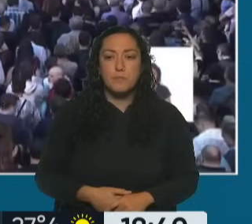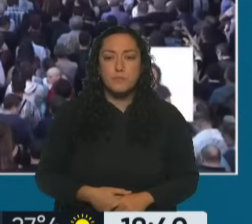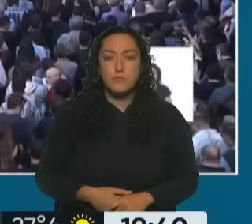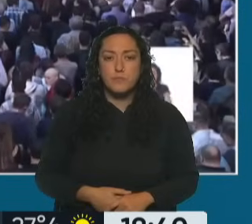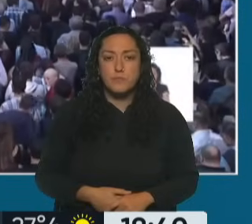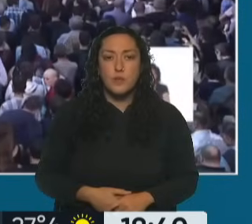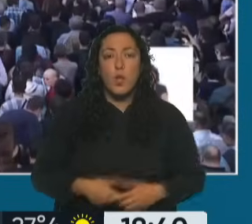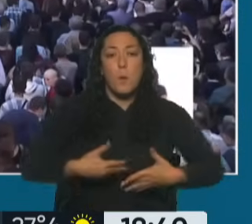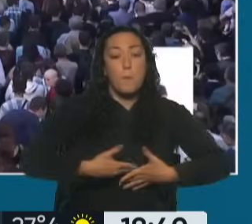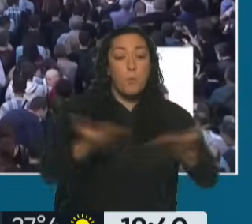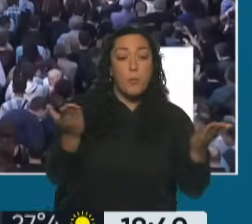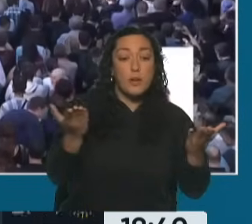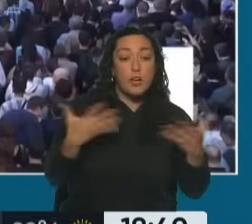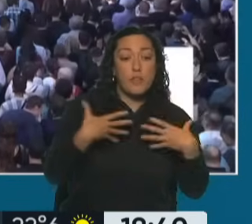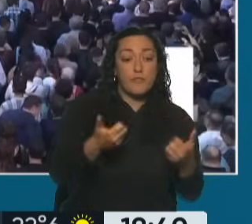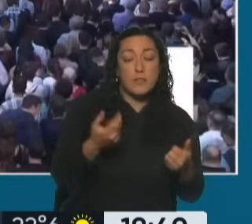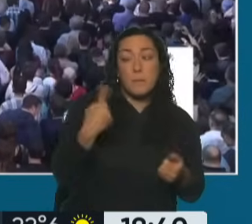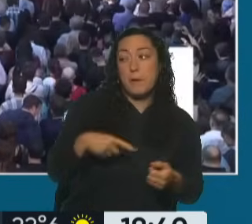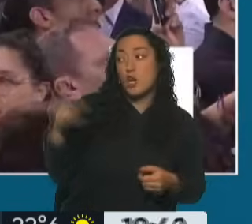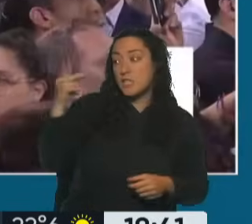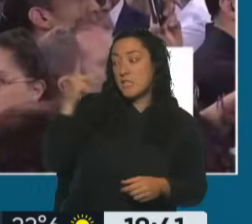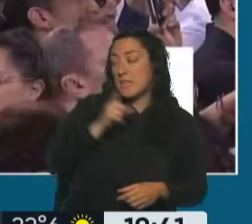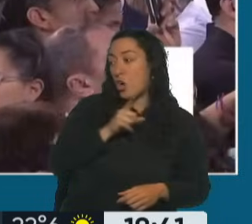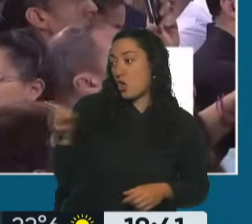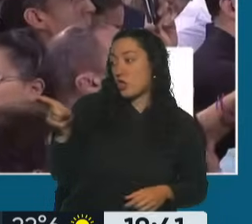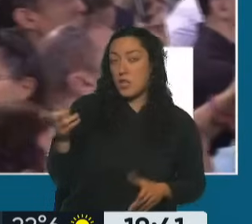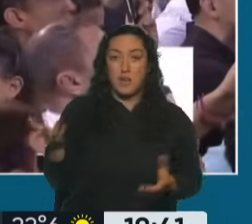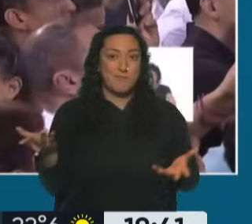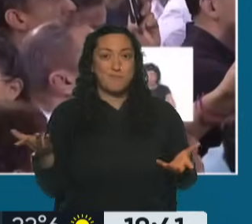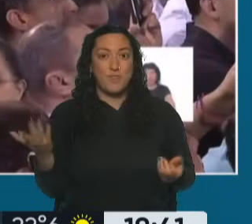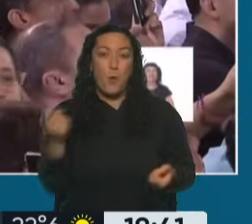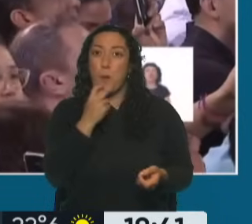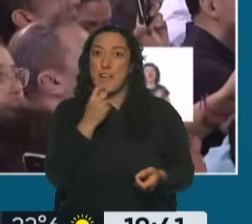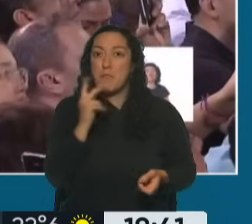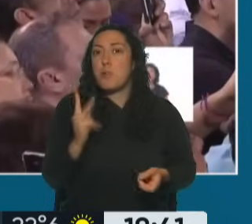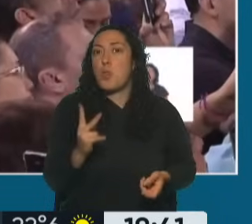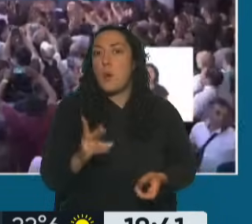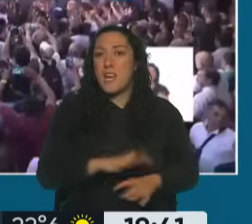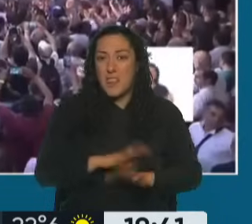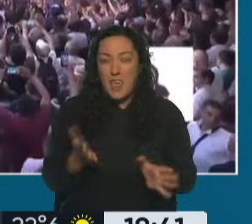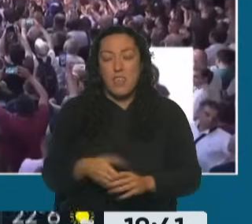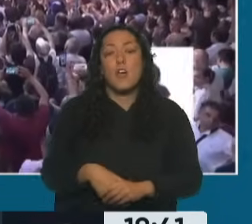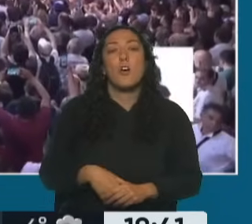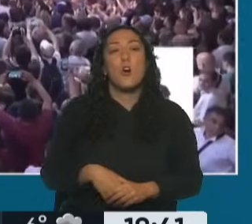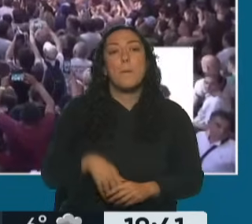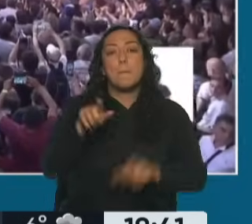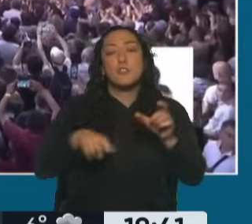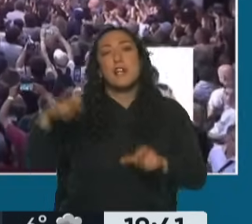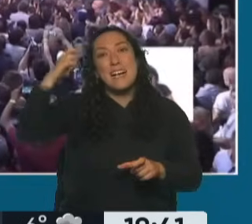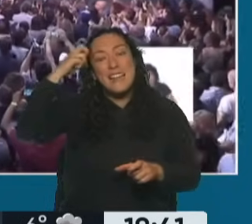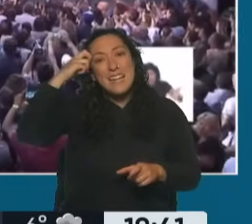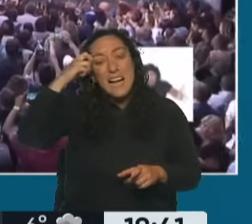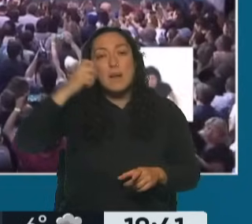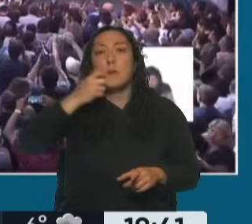defiendo lo público, pero soy antikirchnerista. Ahí tenés un ejemplo de dualidad. O, en el caso de los radicales más